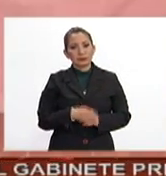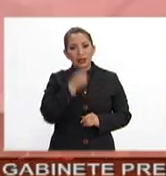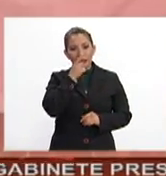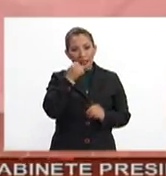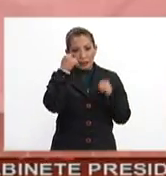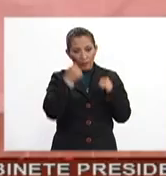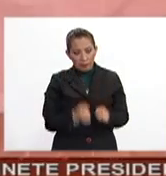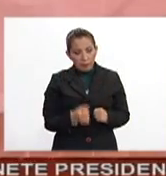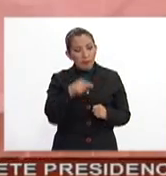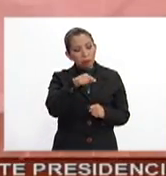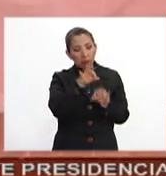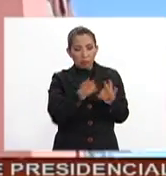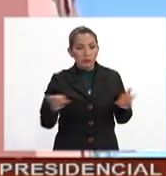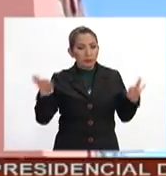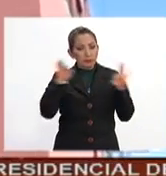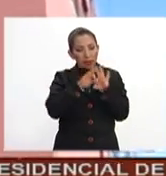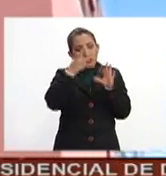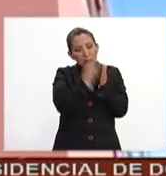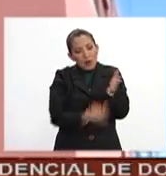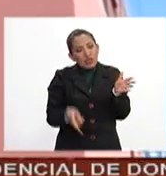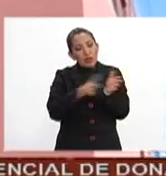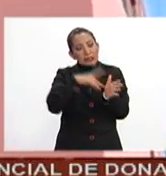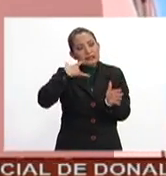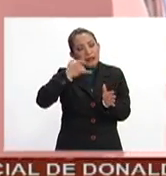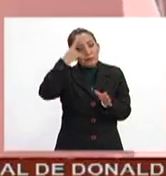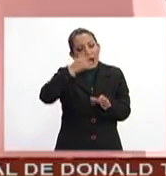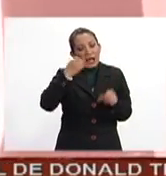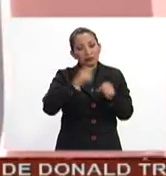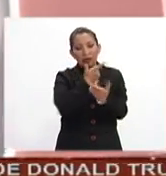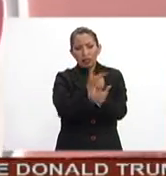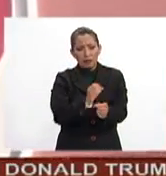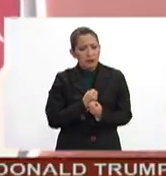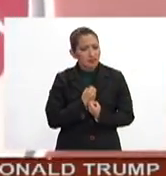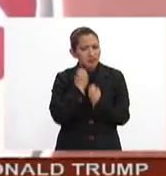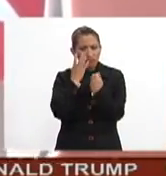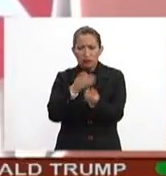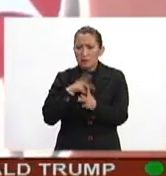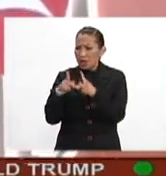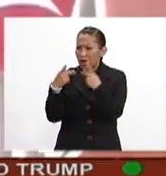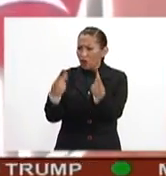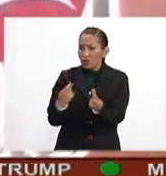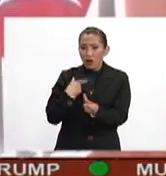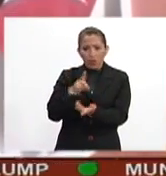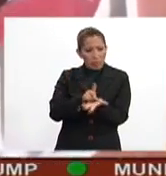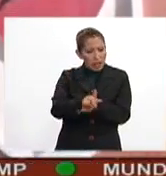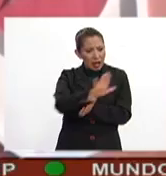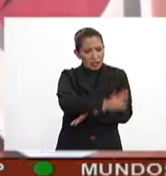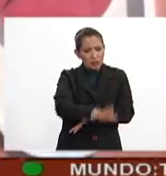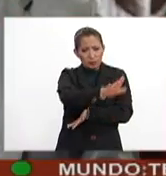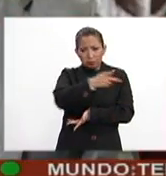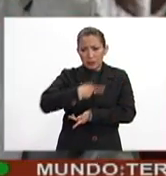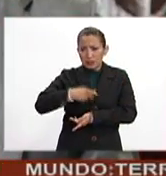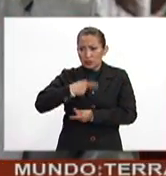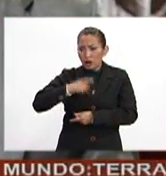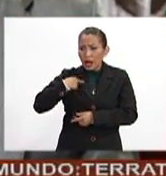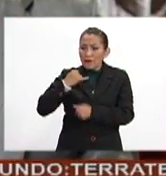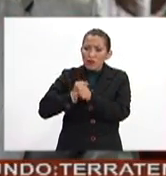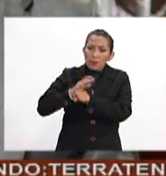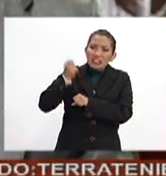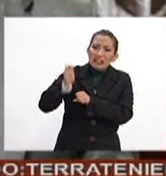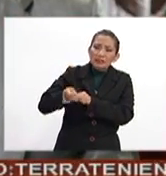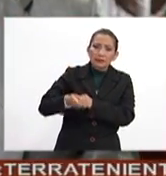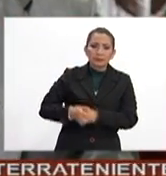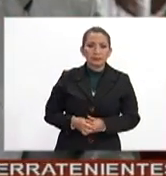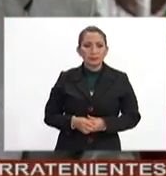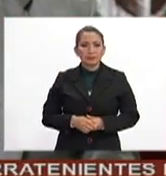bien aseguró que es importante redoblar esfuerzos para garantizar la libertad de prensa y el derecho de los ciudadanos a la